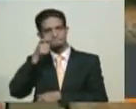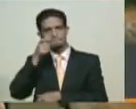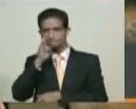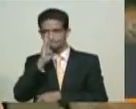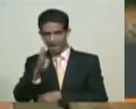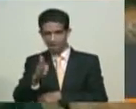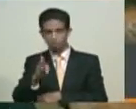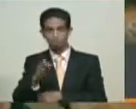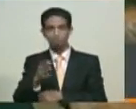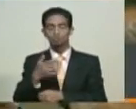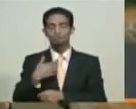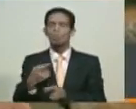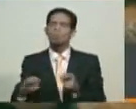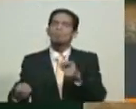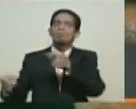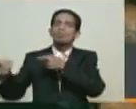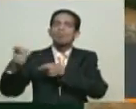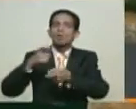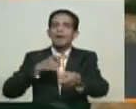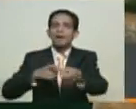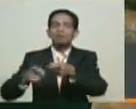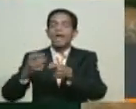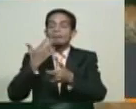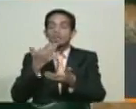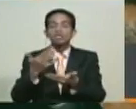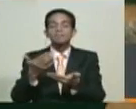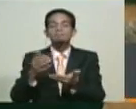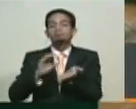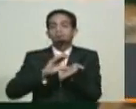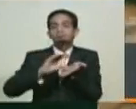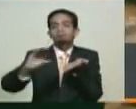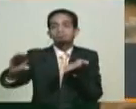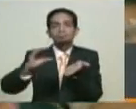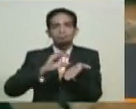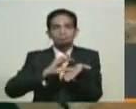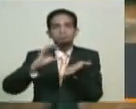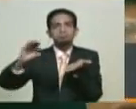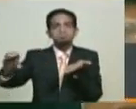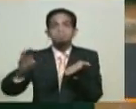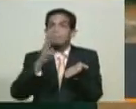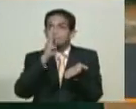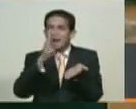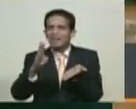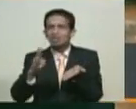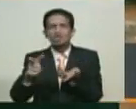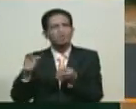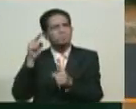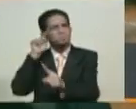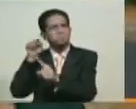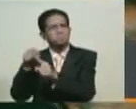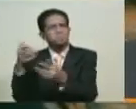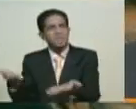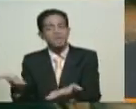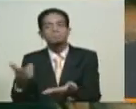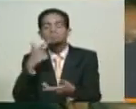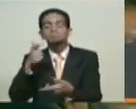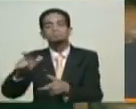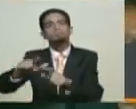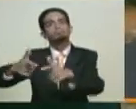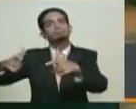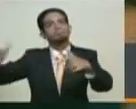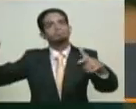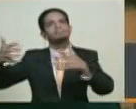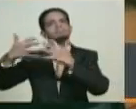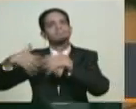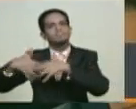que el crédito bancario vaya realmente al crédito productivo. Se puede hacer muchísimo más, presidente.